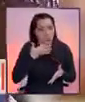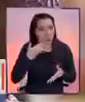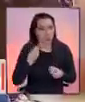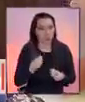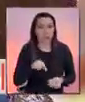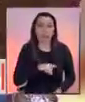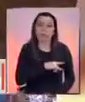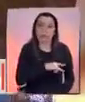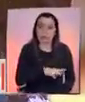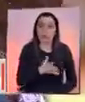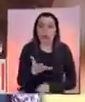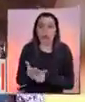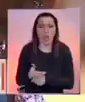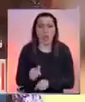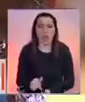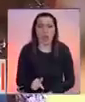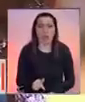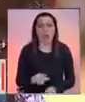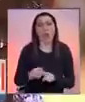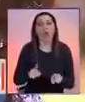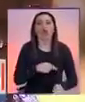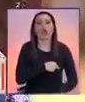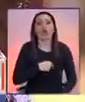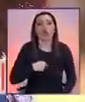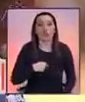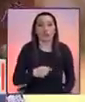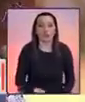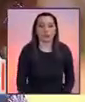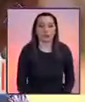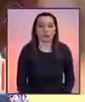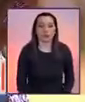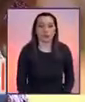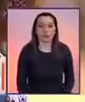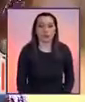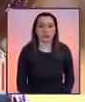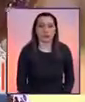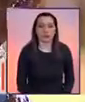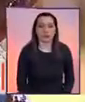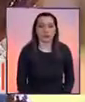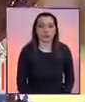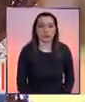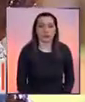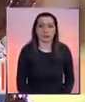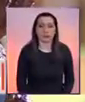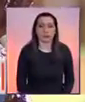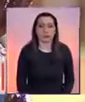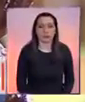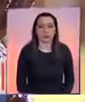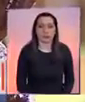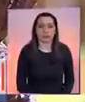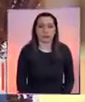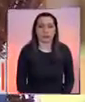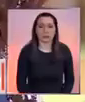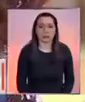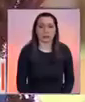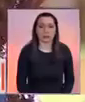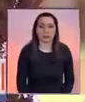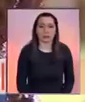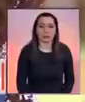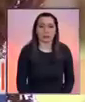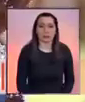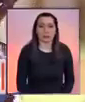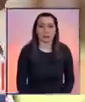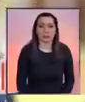Chile tiene otro nombre, ¿cierto? Ponta de ganso. Ahora tiene que saber, Francisco, tiene que